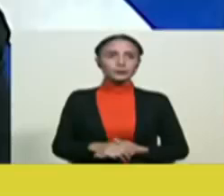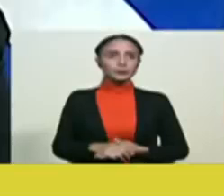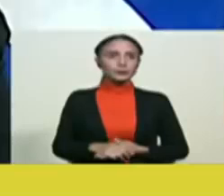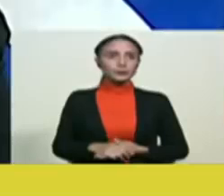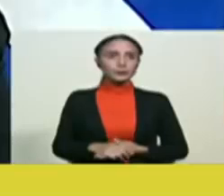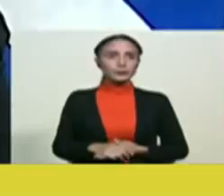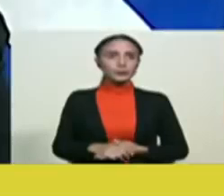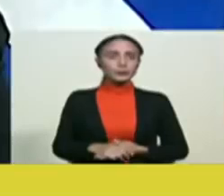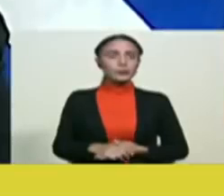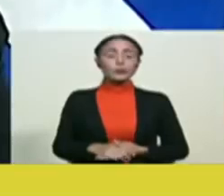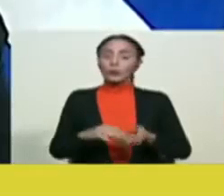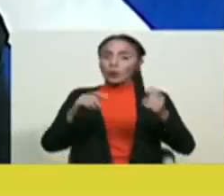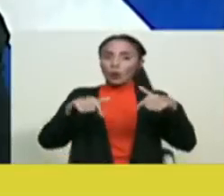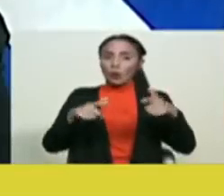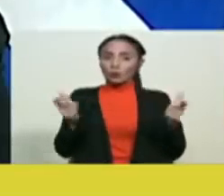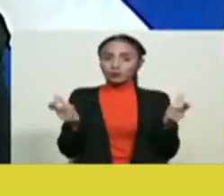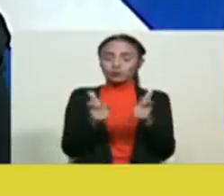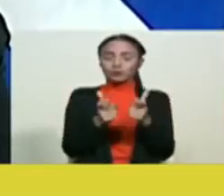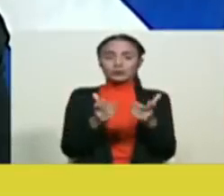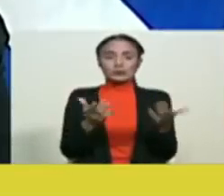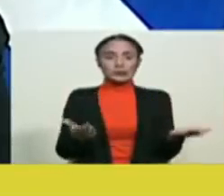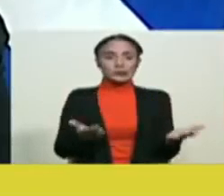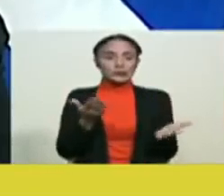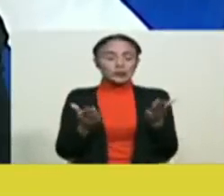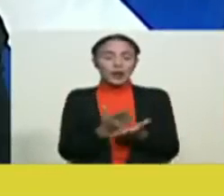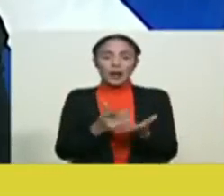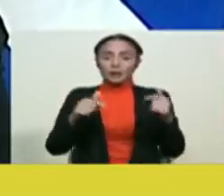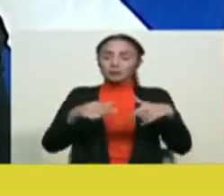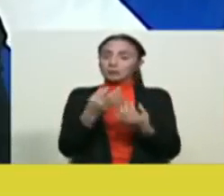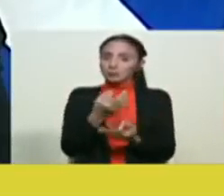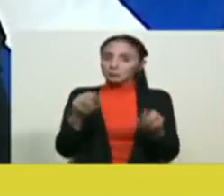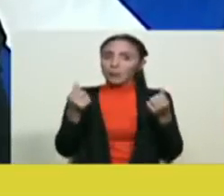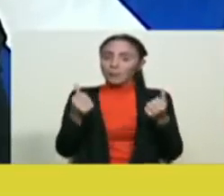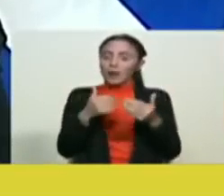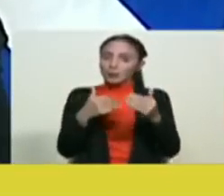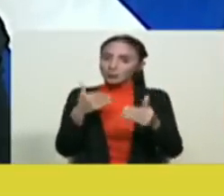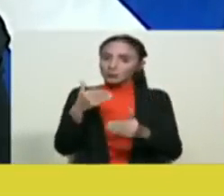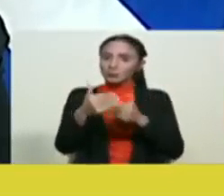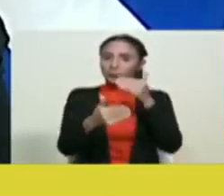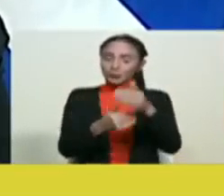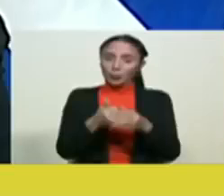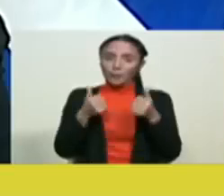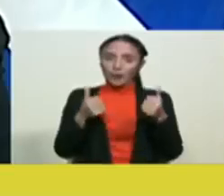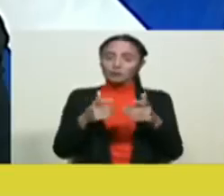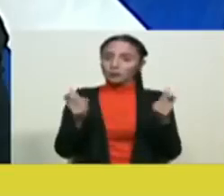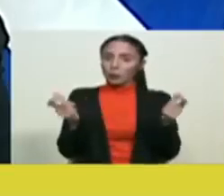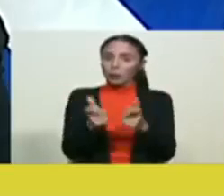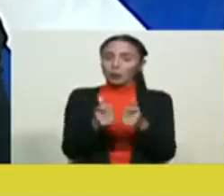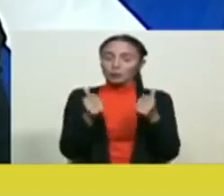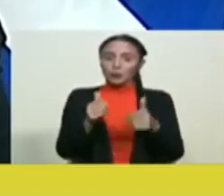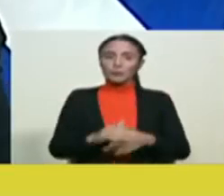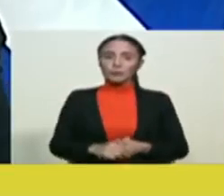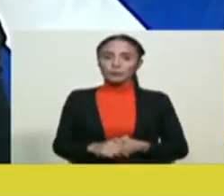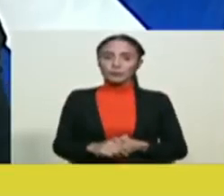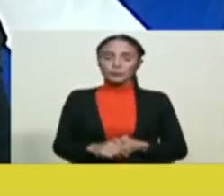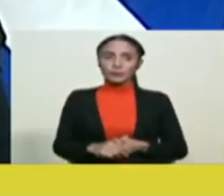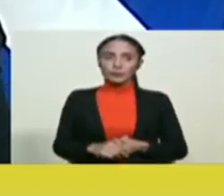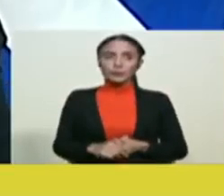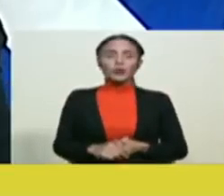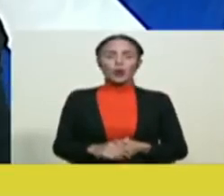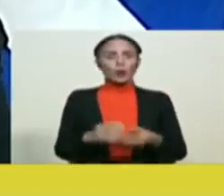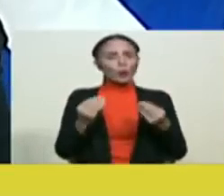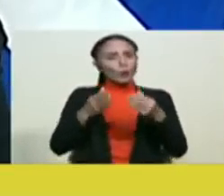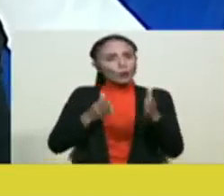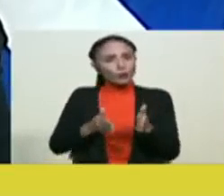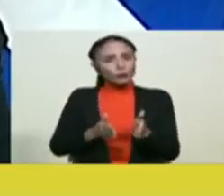hoy hemos tenido una jornada muy buena muy auspiciosa de ratificación del